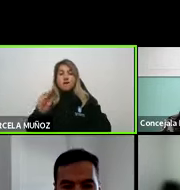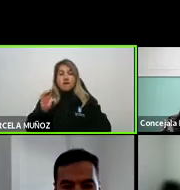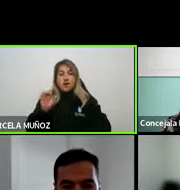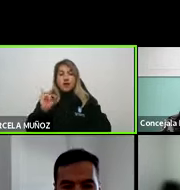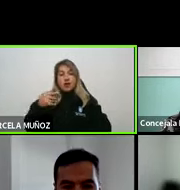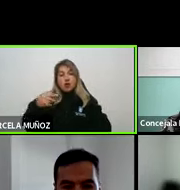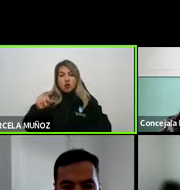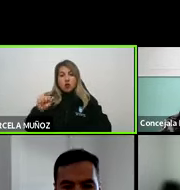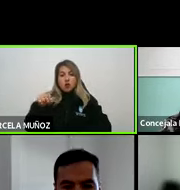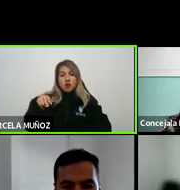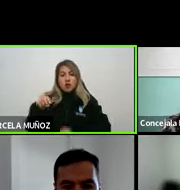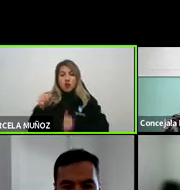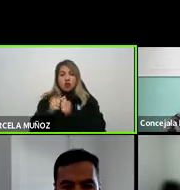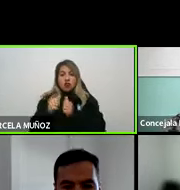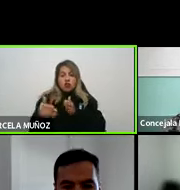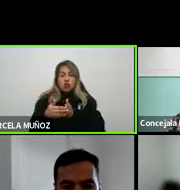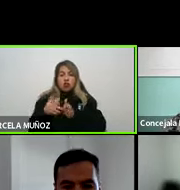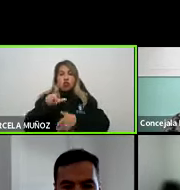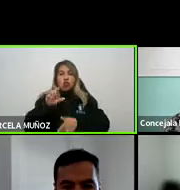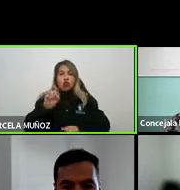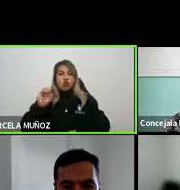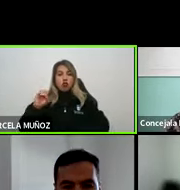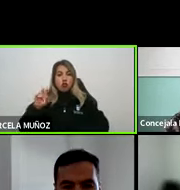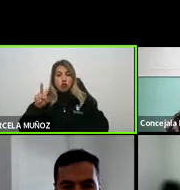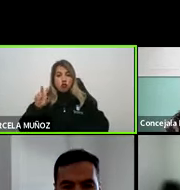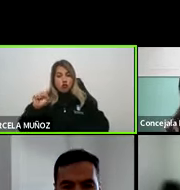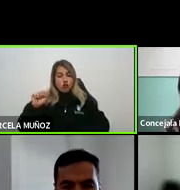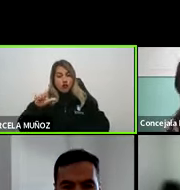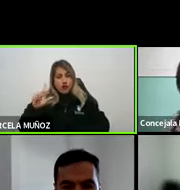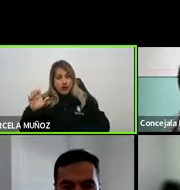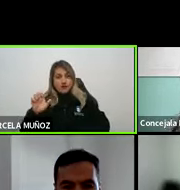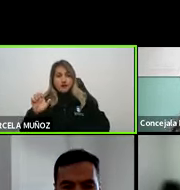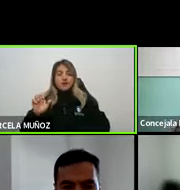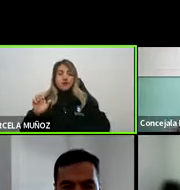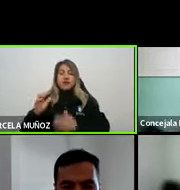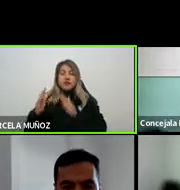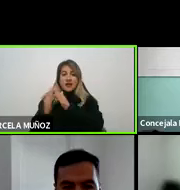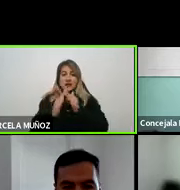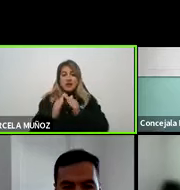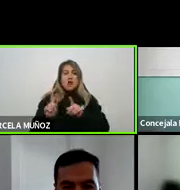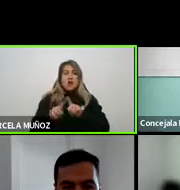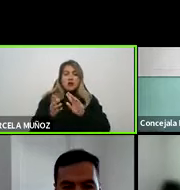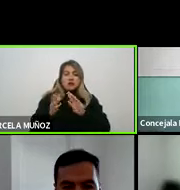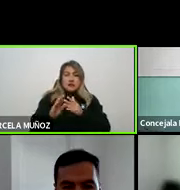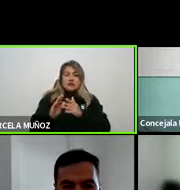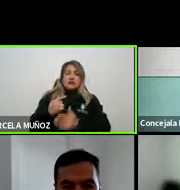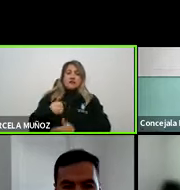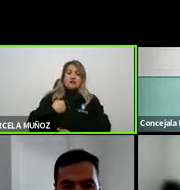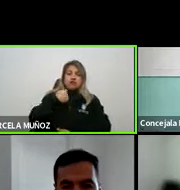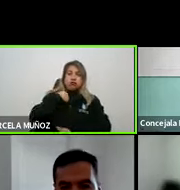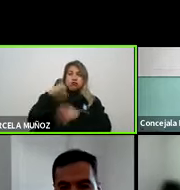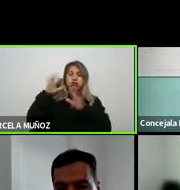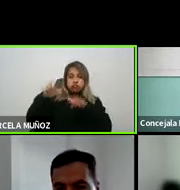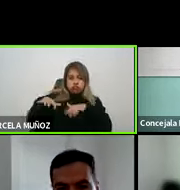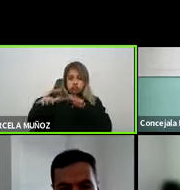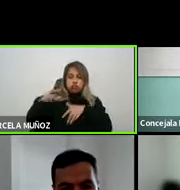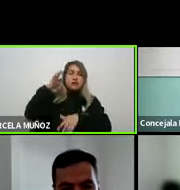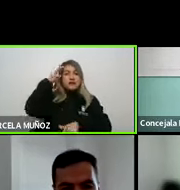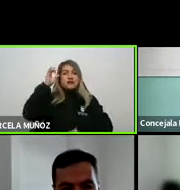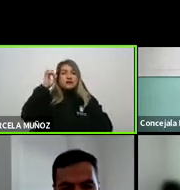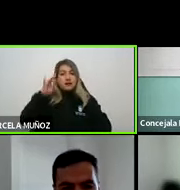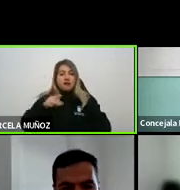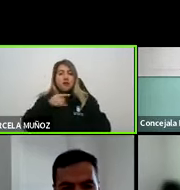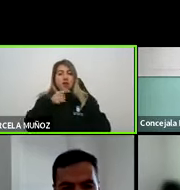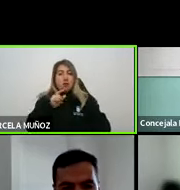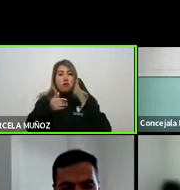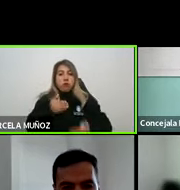también estaba bien afectada las casas de ese sector. Y porque también sabemos que se viene una